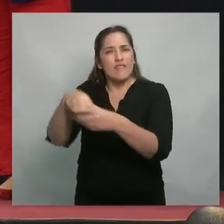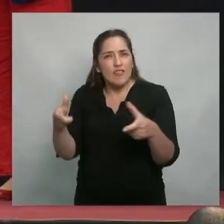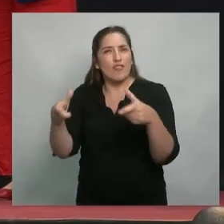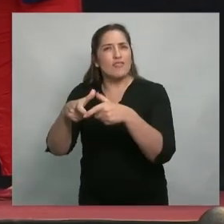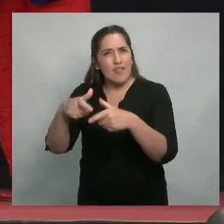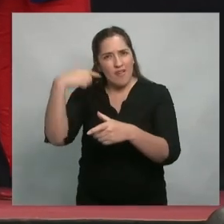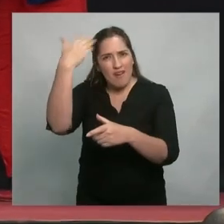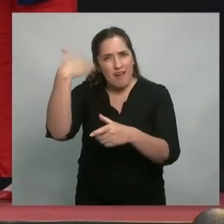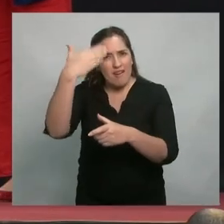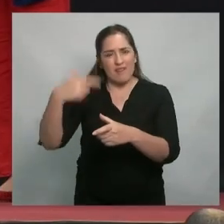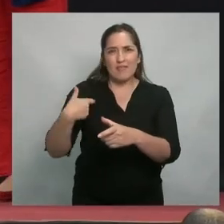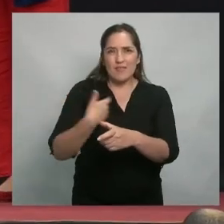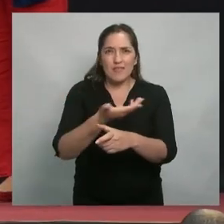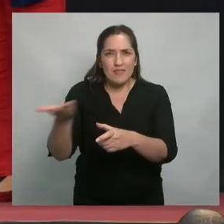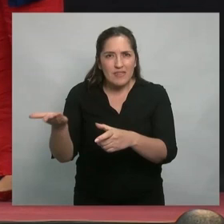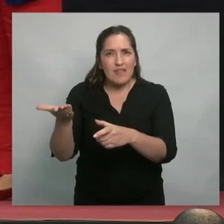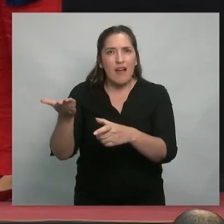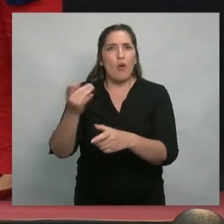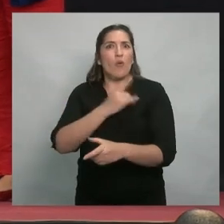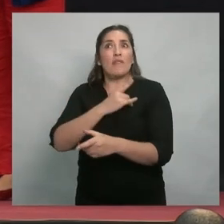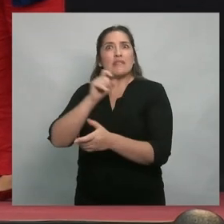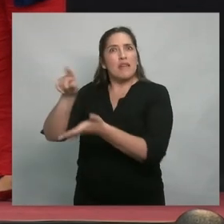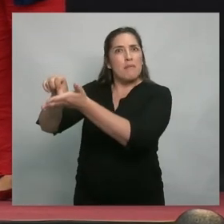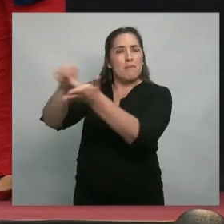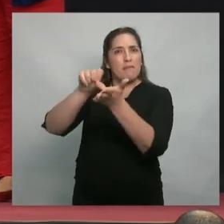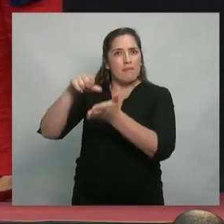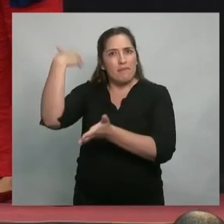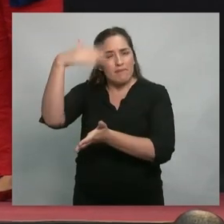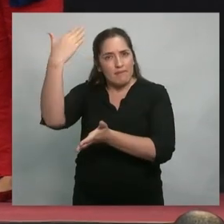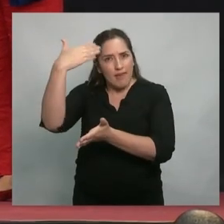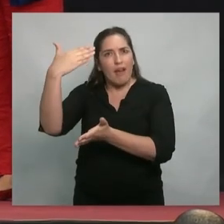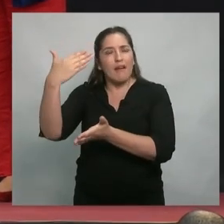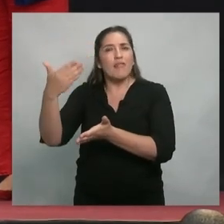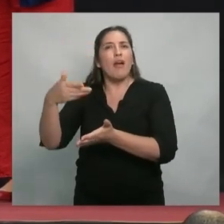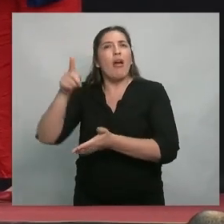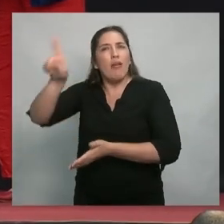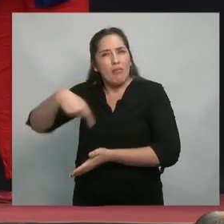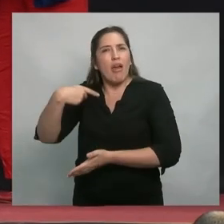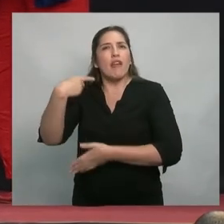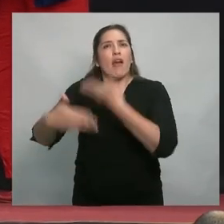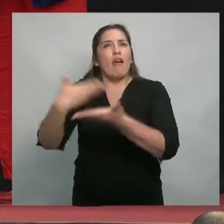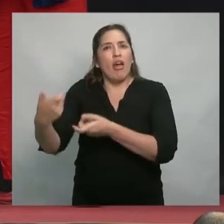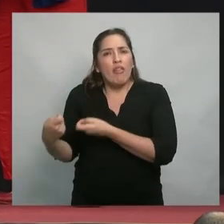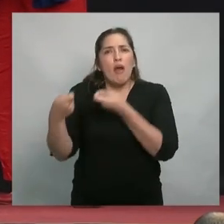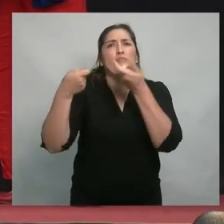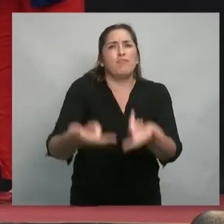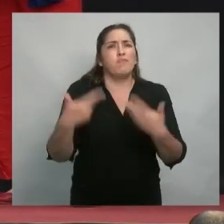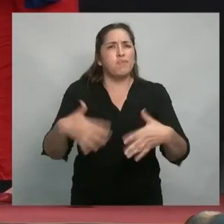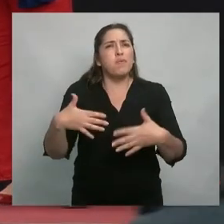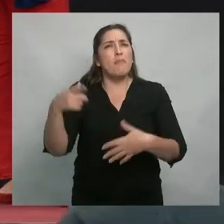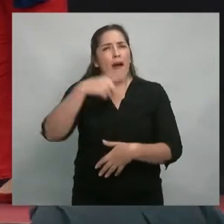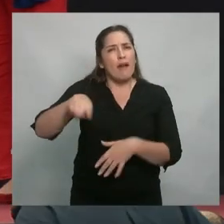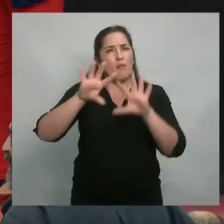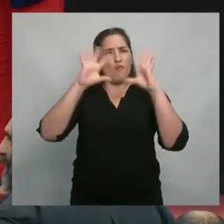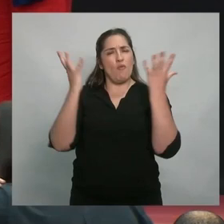Sociales, desde las universidades de los países árabes, contribuyen al desarrollo del pensamiento crítico mundial. Y con